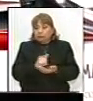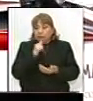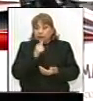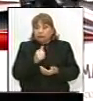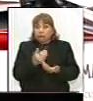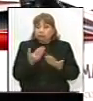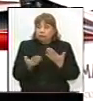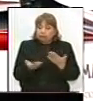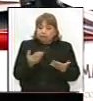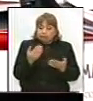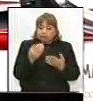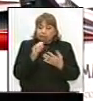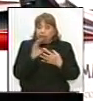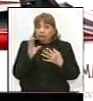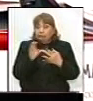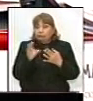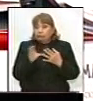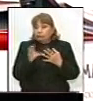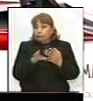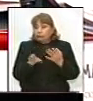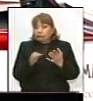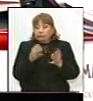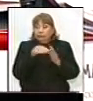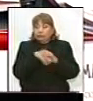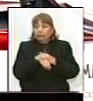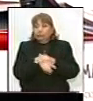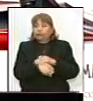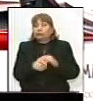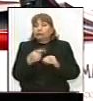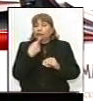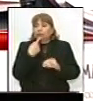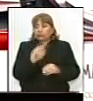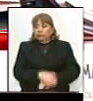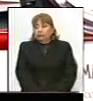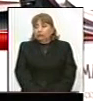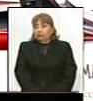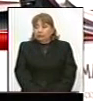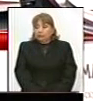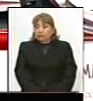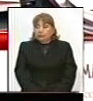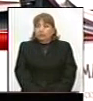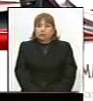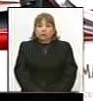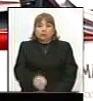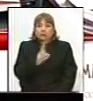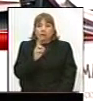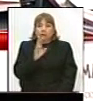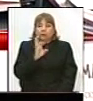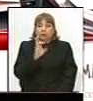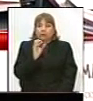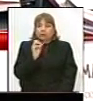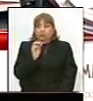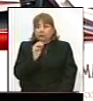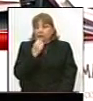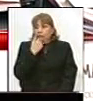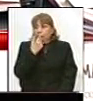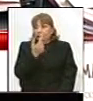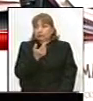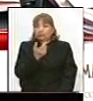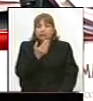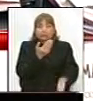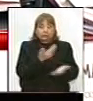si ese es el criterio. Para mí el criterio de fondo, presidenta, es la reforma de las